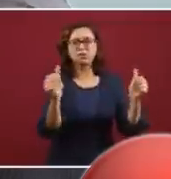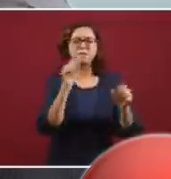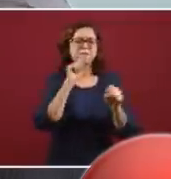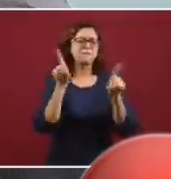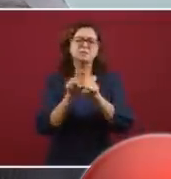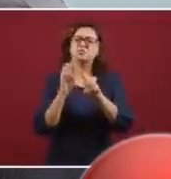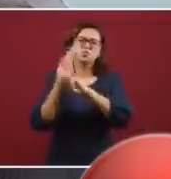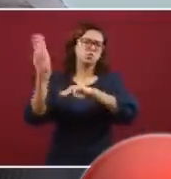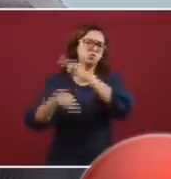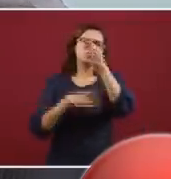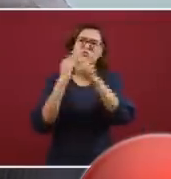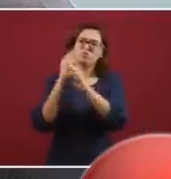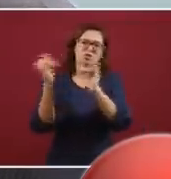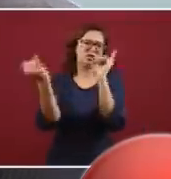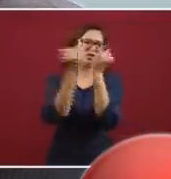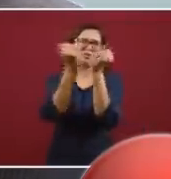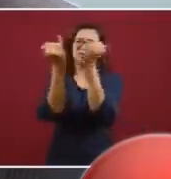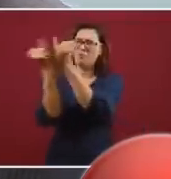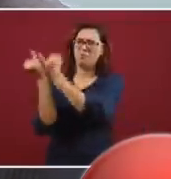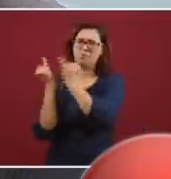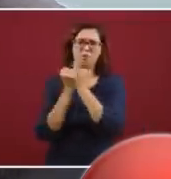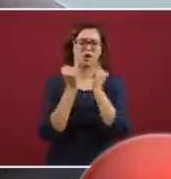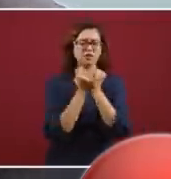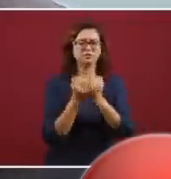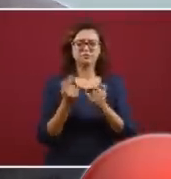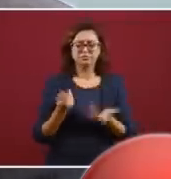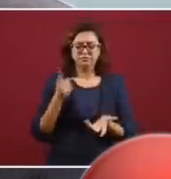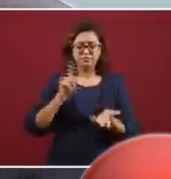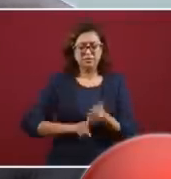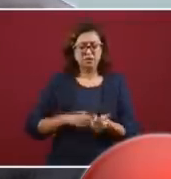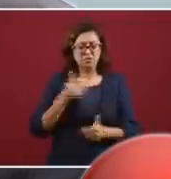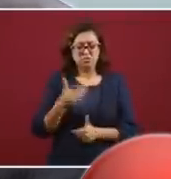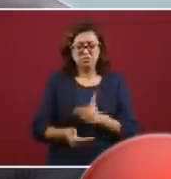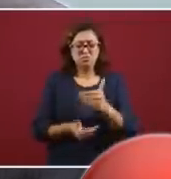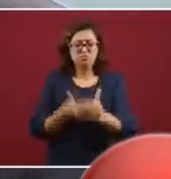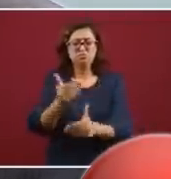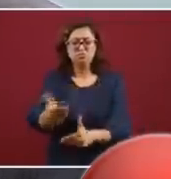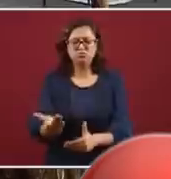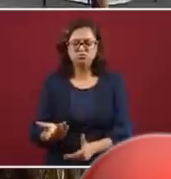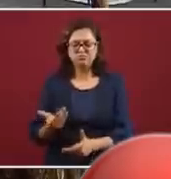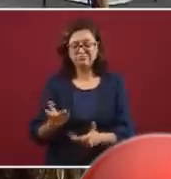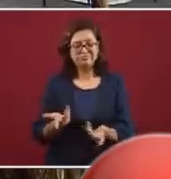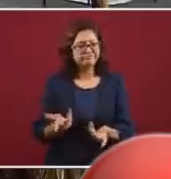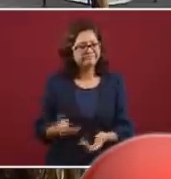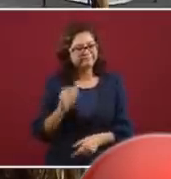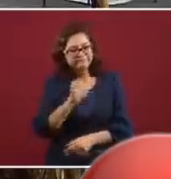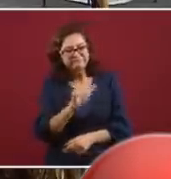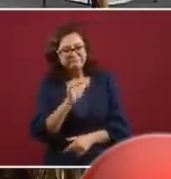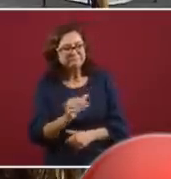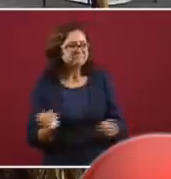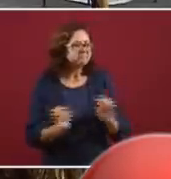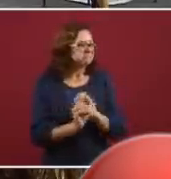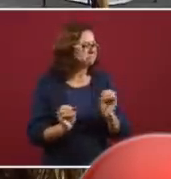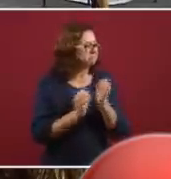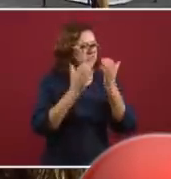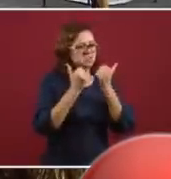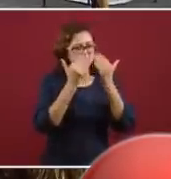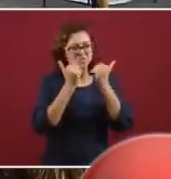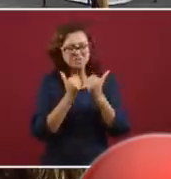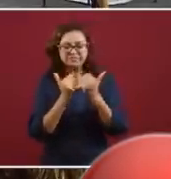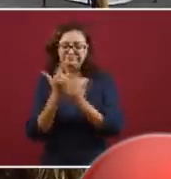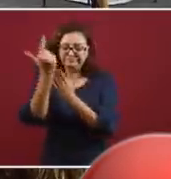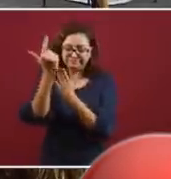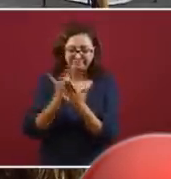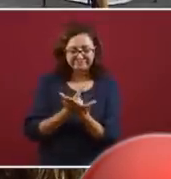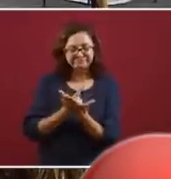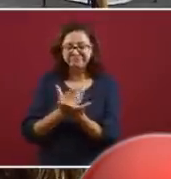esta depuración. Normalmente dentro de sus procesos hacen esta cancelación de adeudos para depurar cartera y